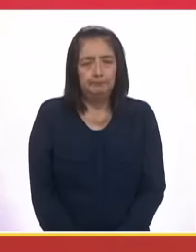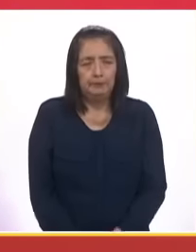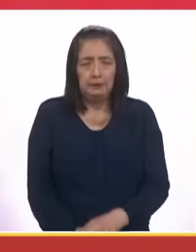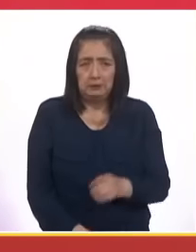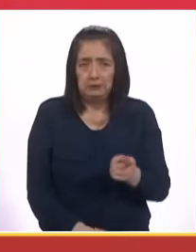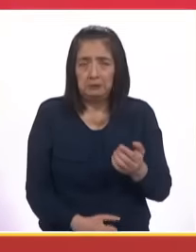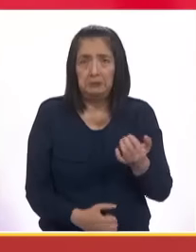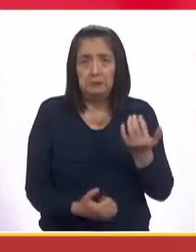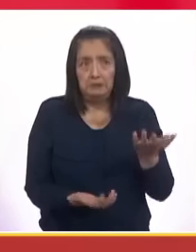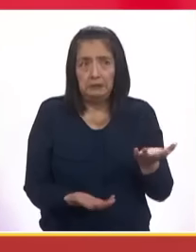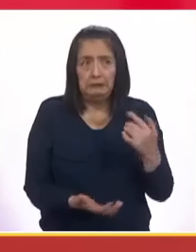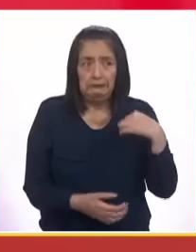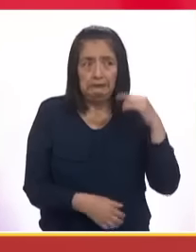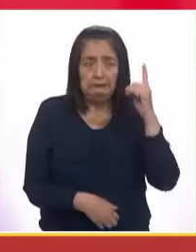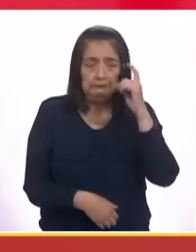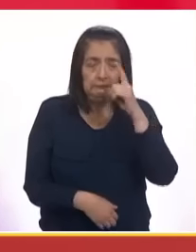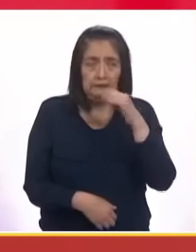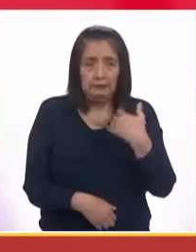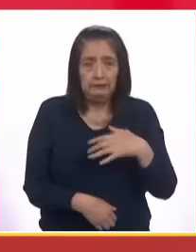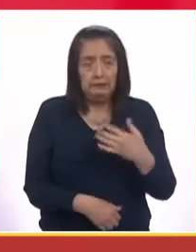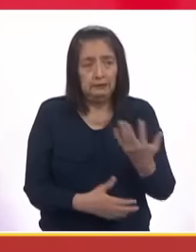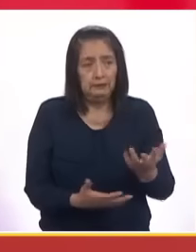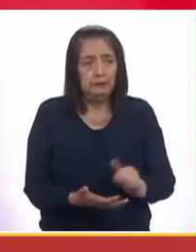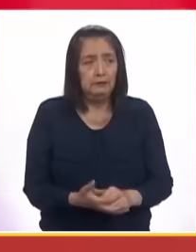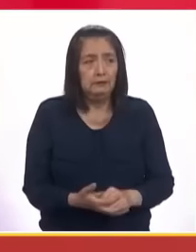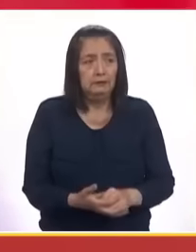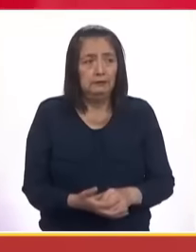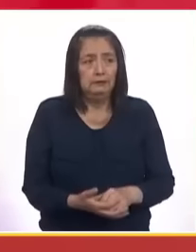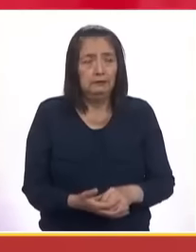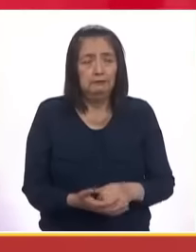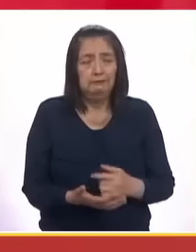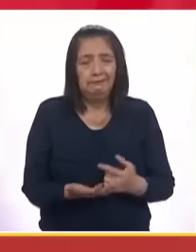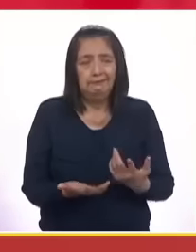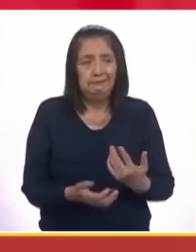las situaciones difíciles, complicadas, procelosas,